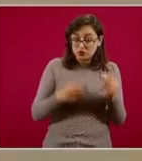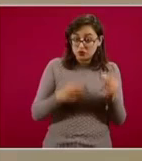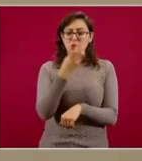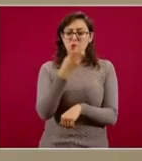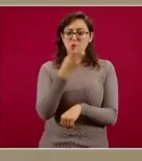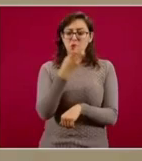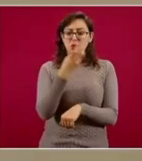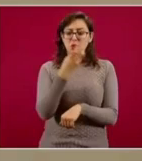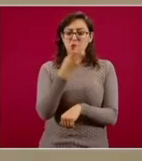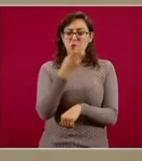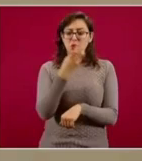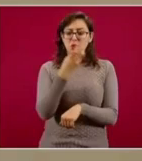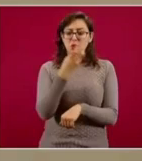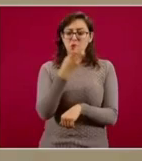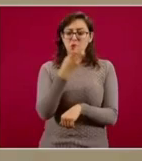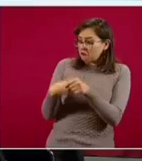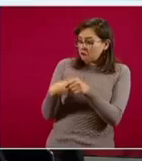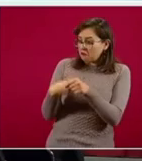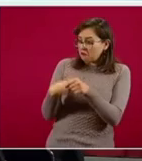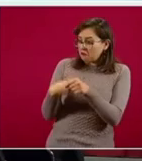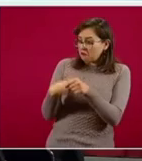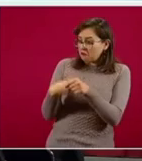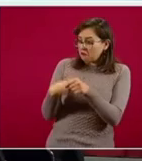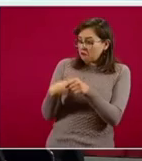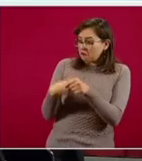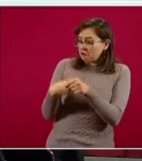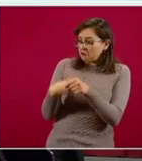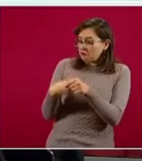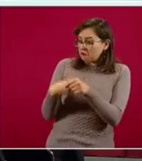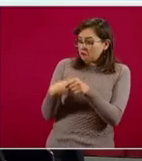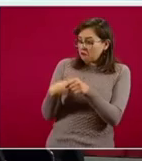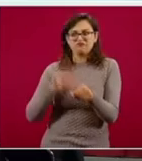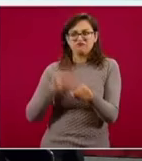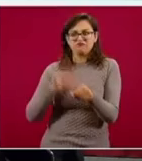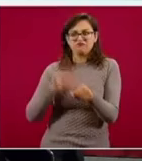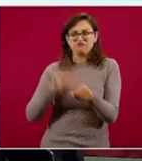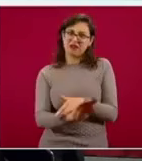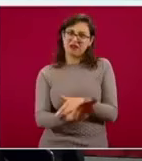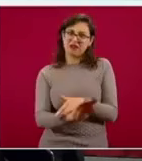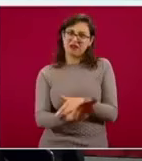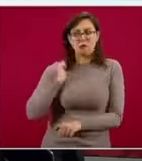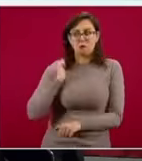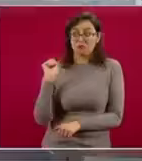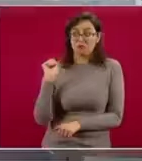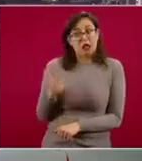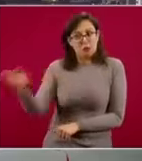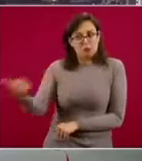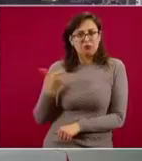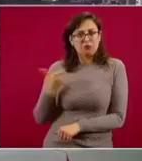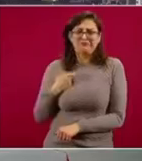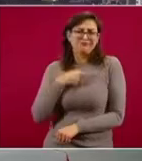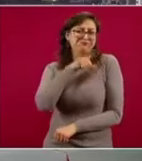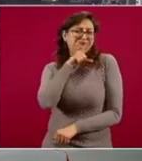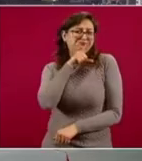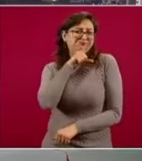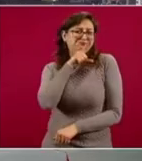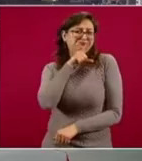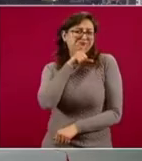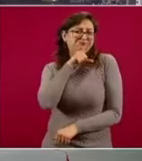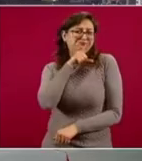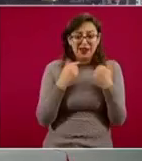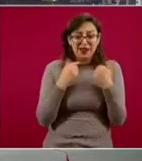para hospitalizar a alguien cuando no hay una indicación médica solamente porque lo pida. Cosa que